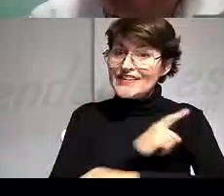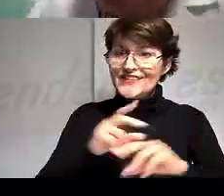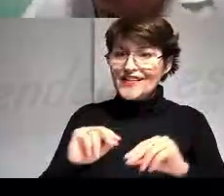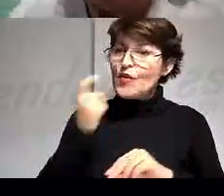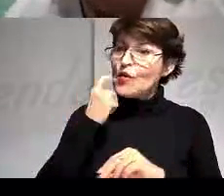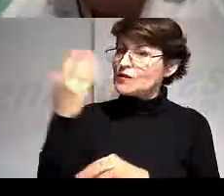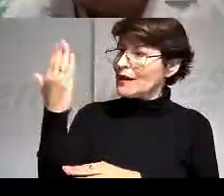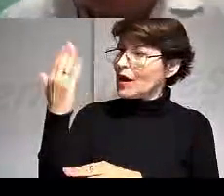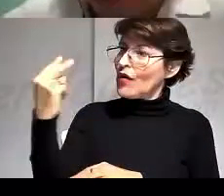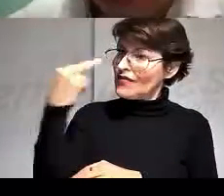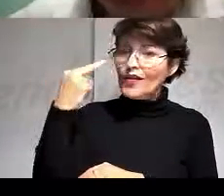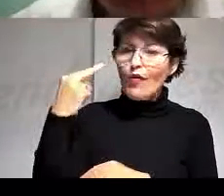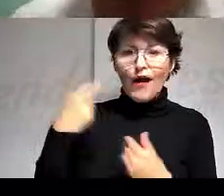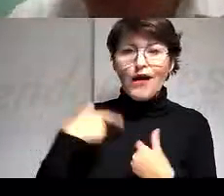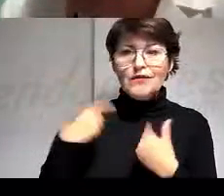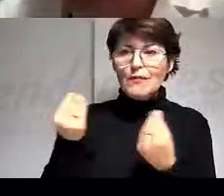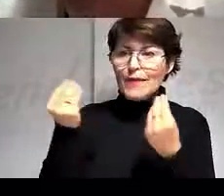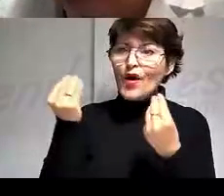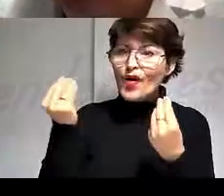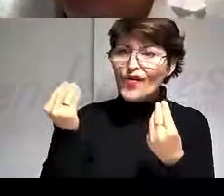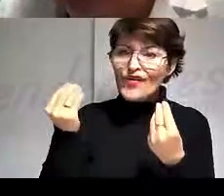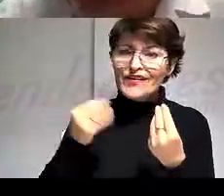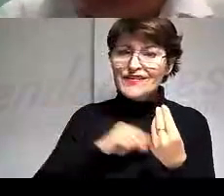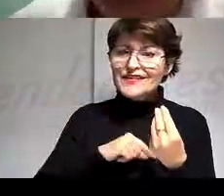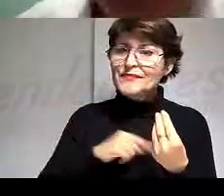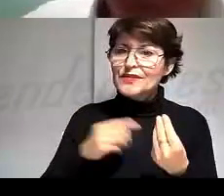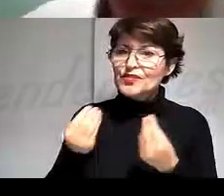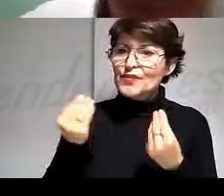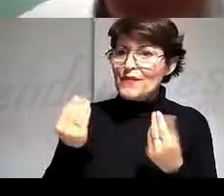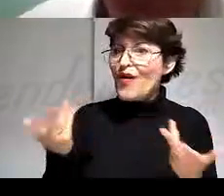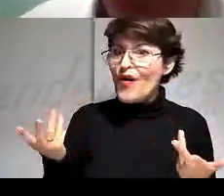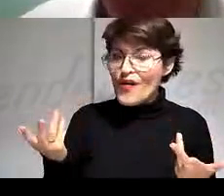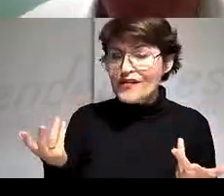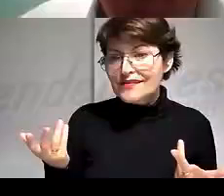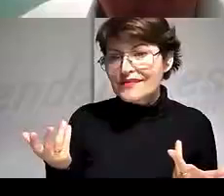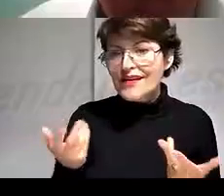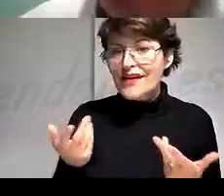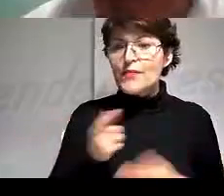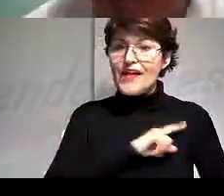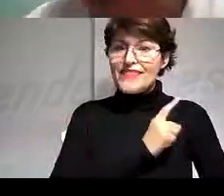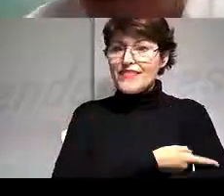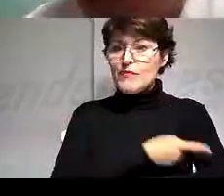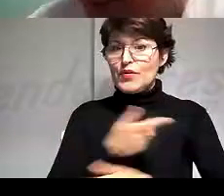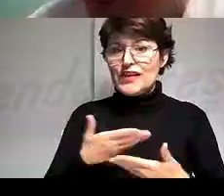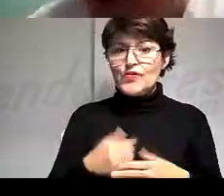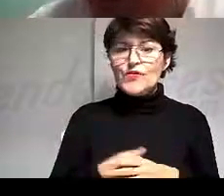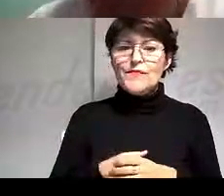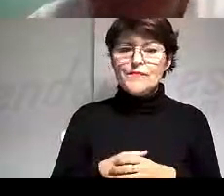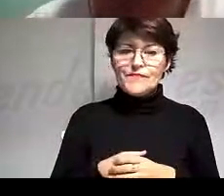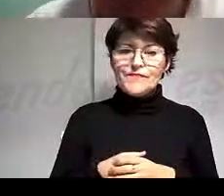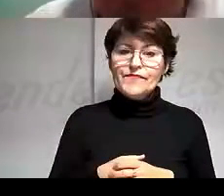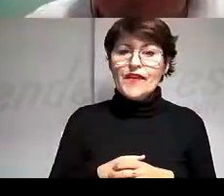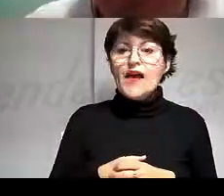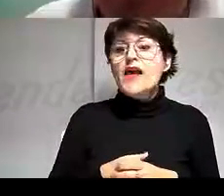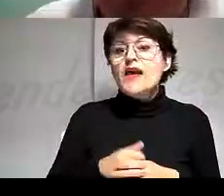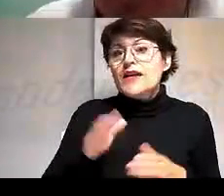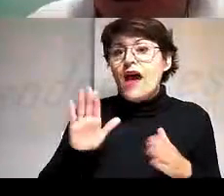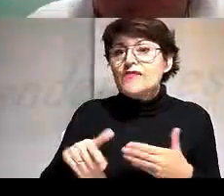No sé, te sientes, seguramente son las endorfinas también, ¿no? Pero te sientes mejor y finalmente, evidentemente, te acabas